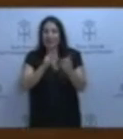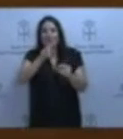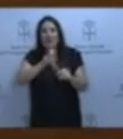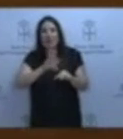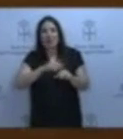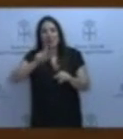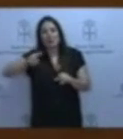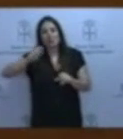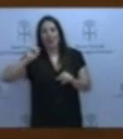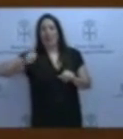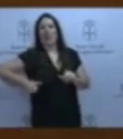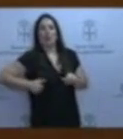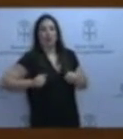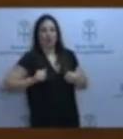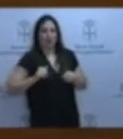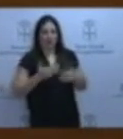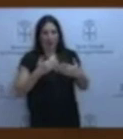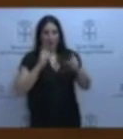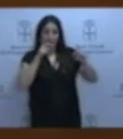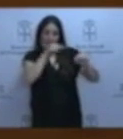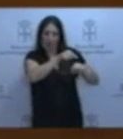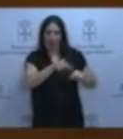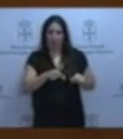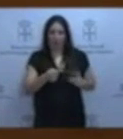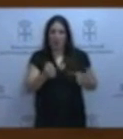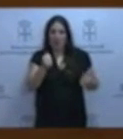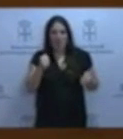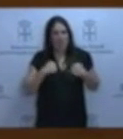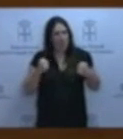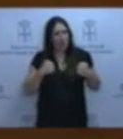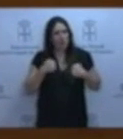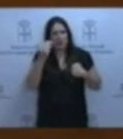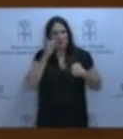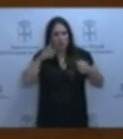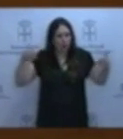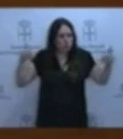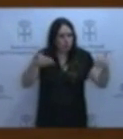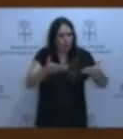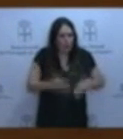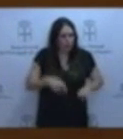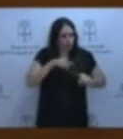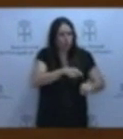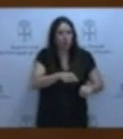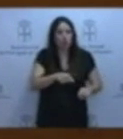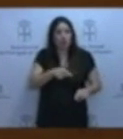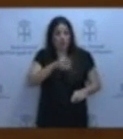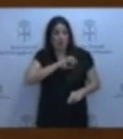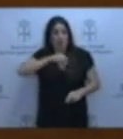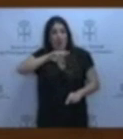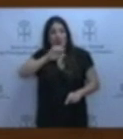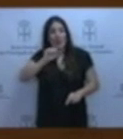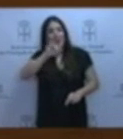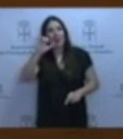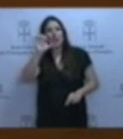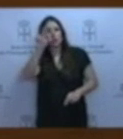pocos a costa de sus esfuerzos. ¿Cómo puedes ser tan egoísta y pensar solo en tus hijos?, le dijo María Jesús Otero a una madre de una AMPA de la